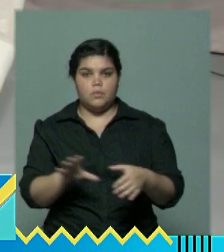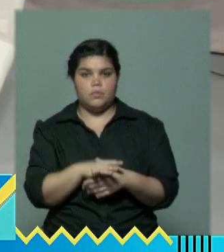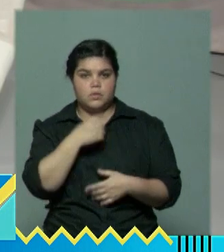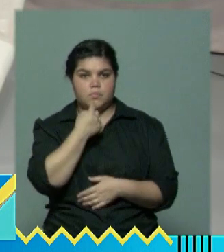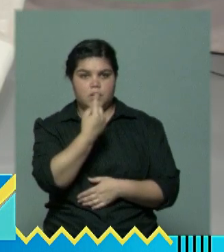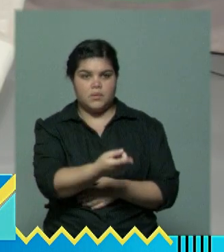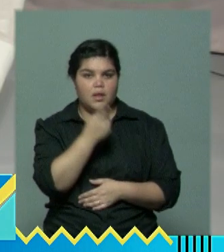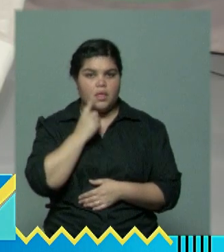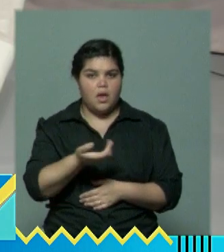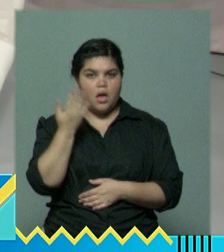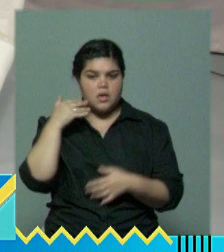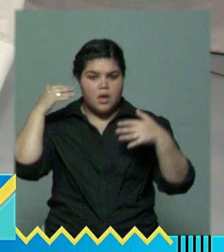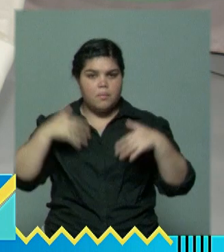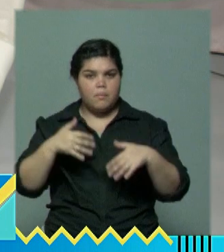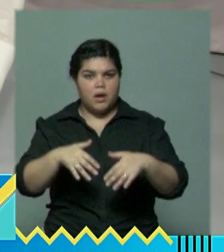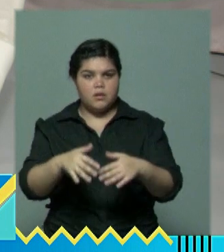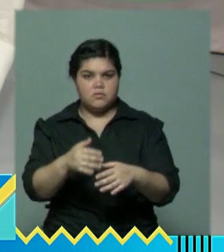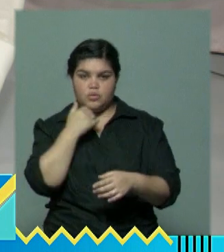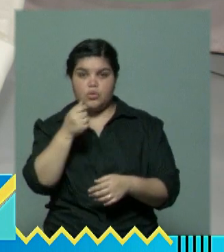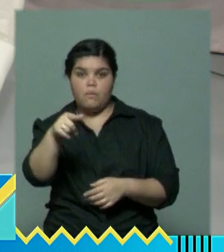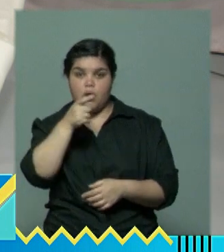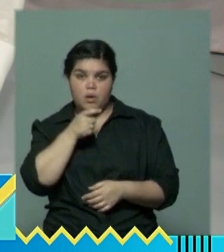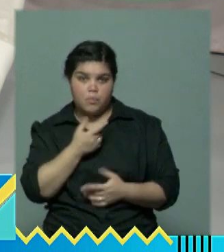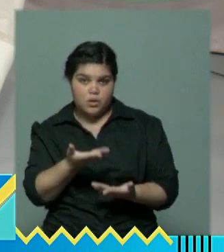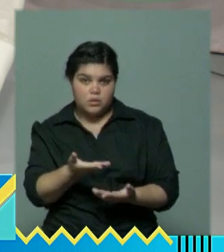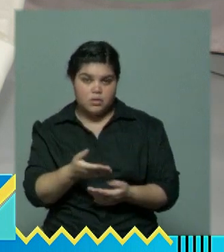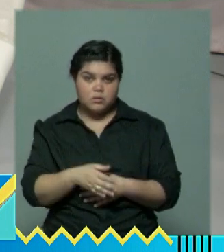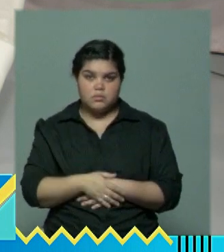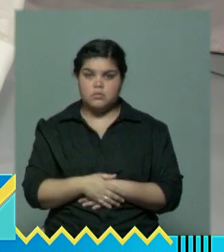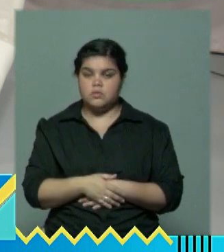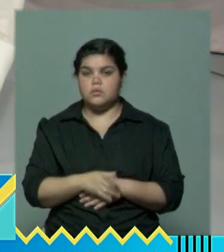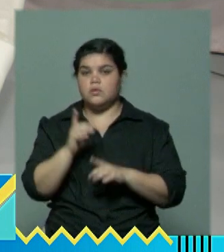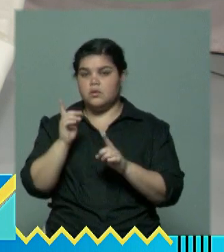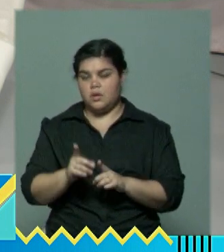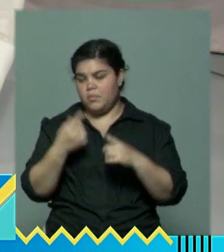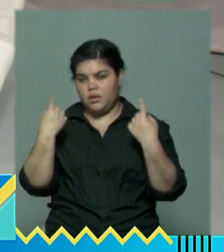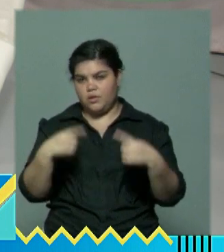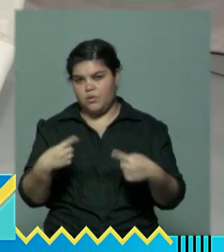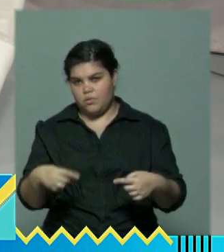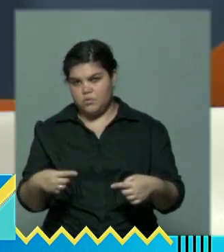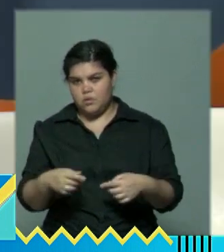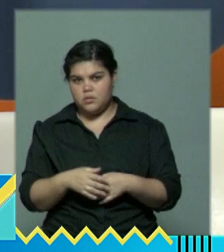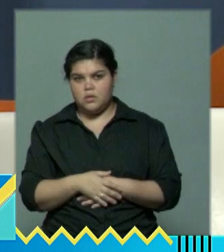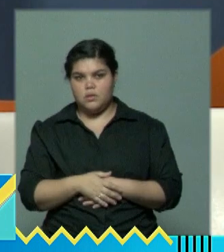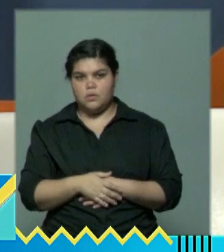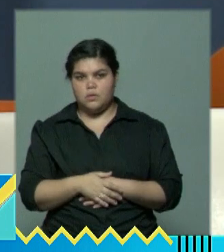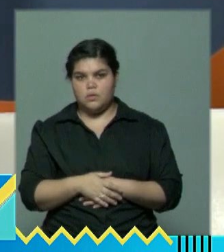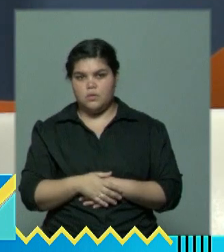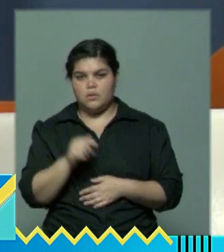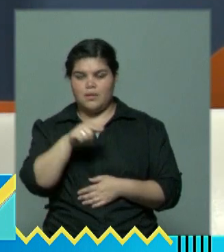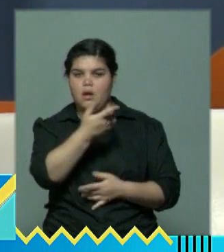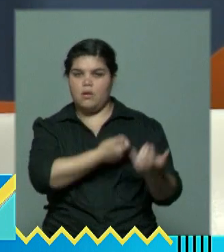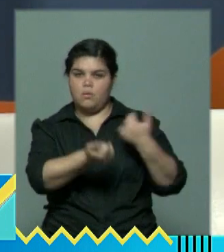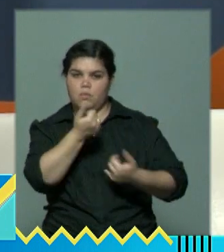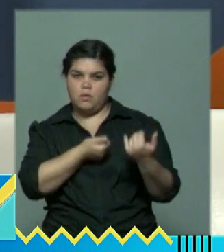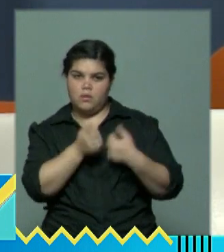marcha del día de ayer, y no sé si vos querés responder a algo. Mira, un par de cosas que quedaron de la exposición de Alejandro, digo,